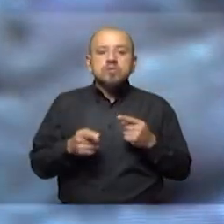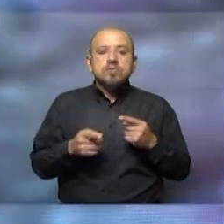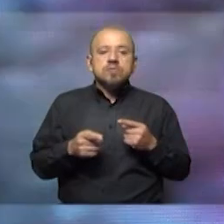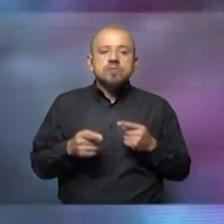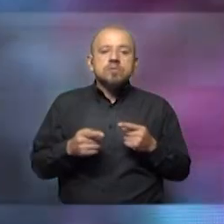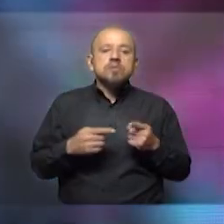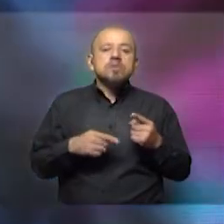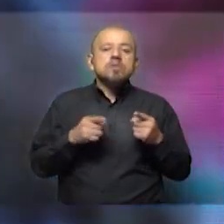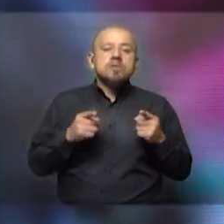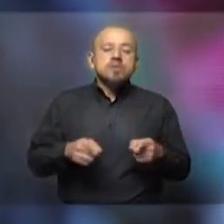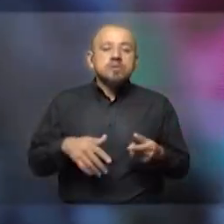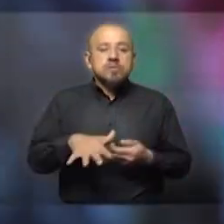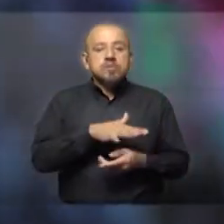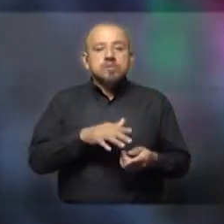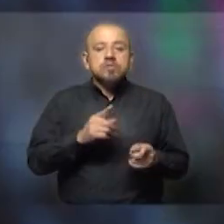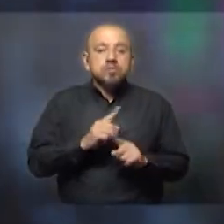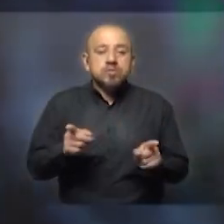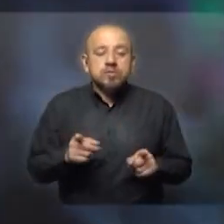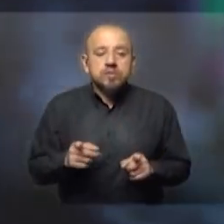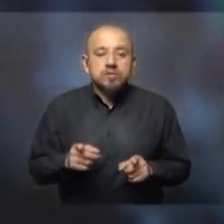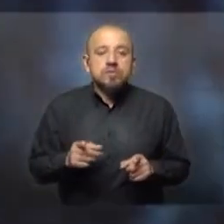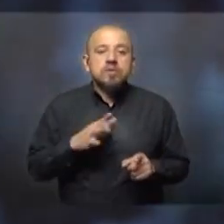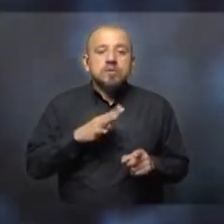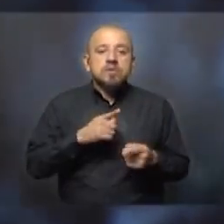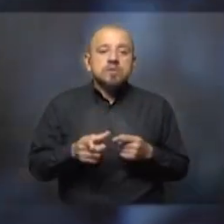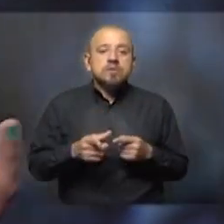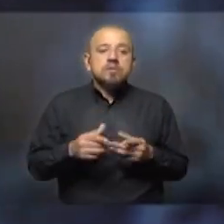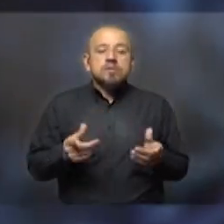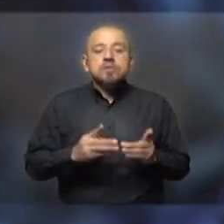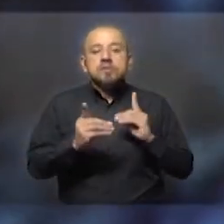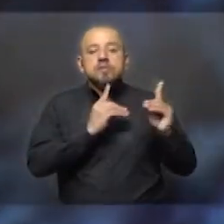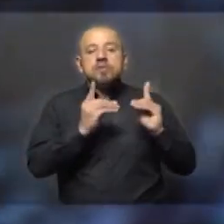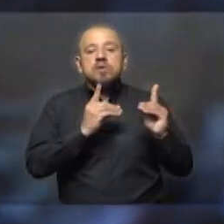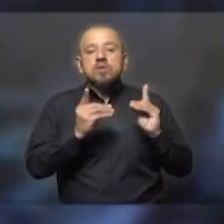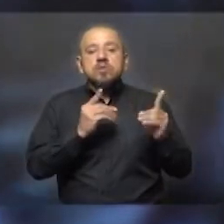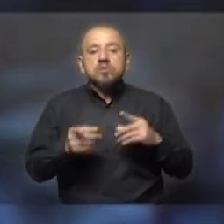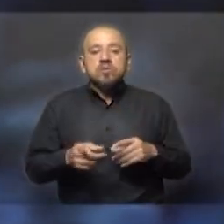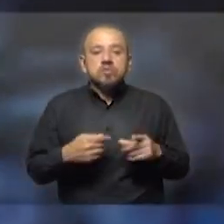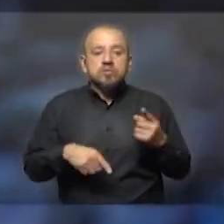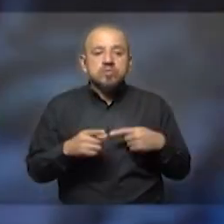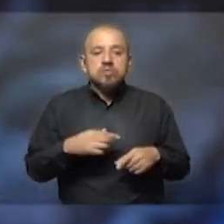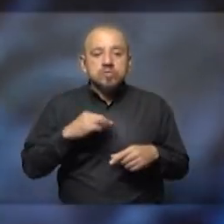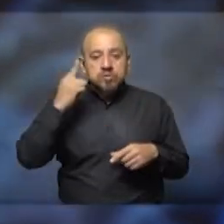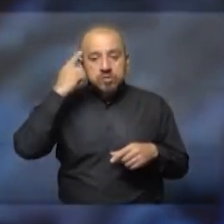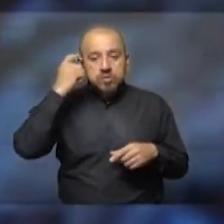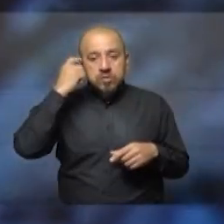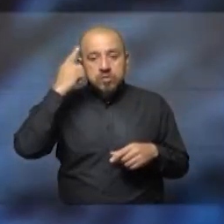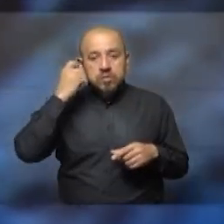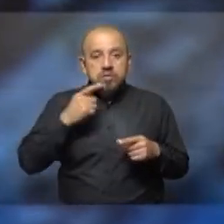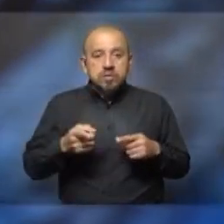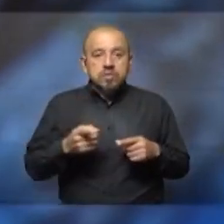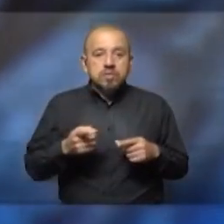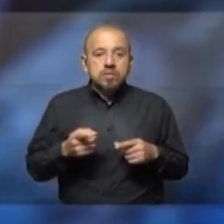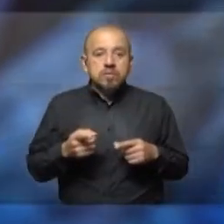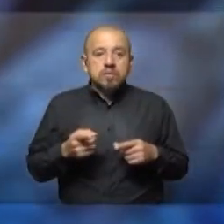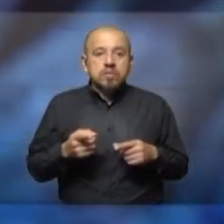esos espacios en realidad no surgen de la nada están en diálogo digamos con con experiencias de